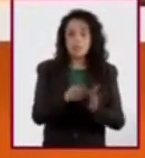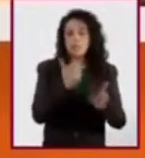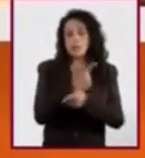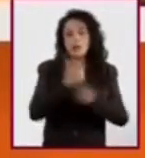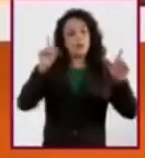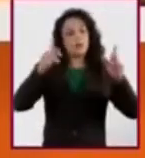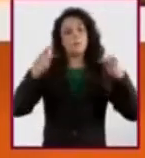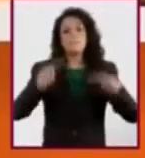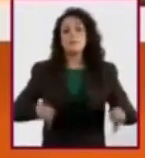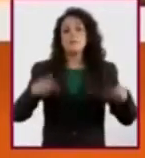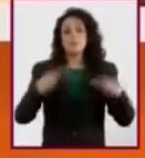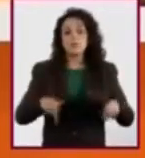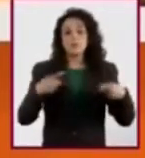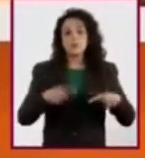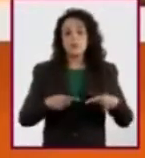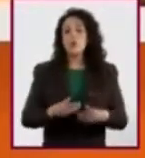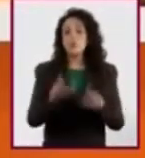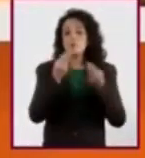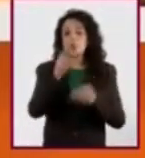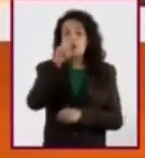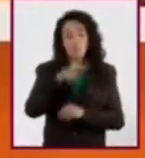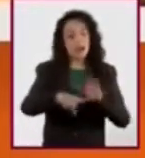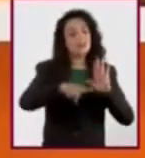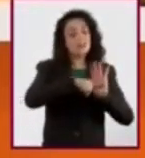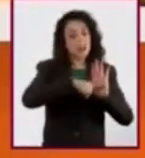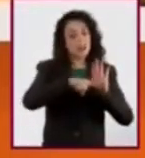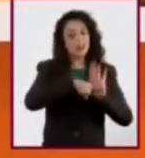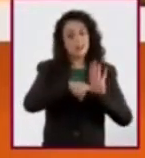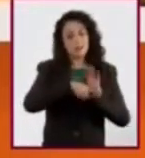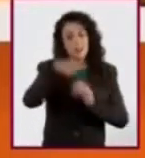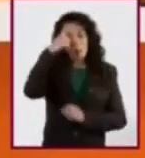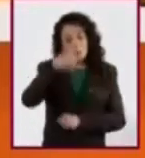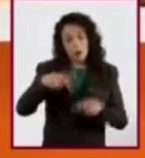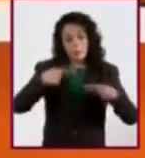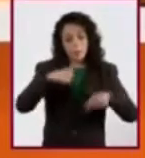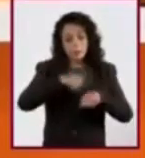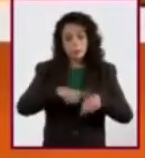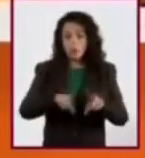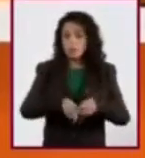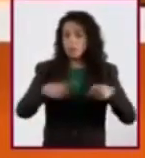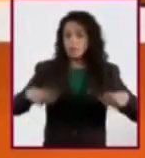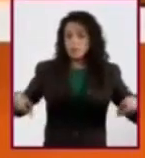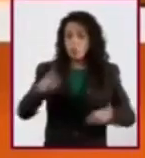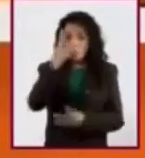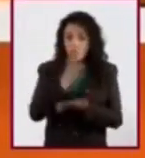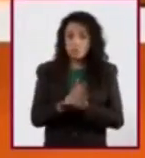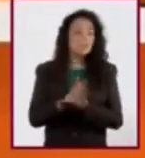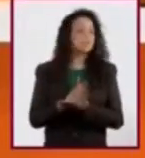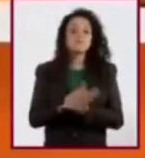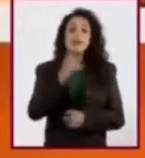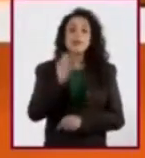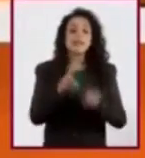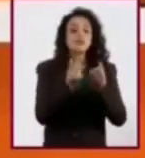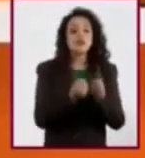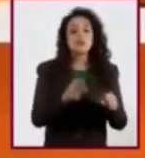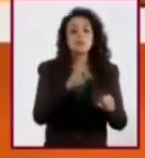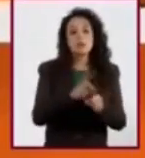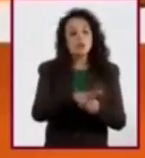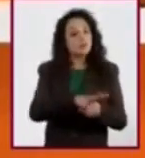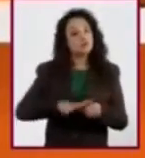personas y tiene muchos efectos negativos, no solo en su desarrollo personal, sino que también en la sociedad en su